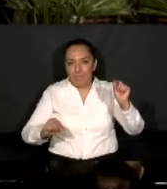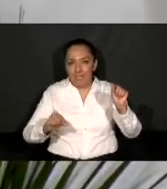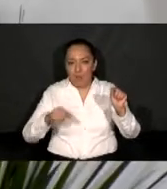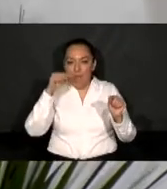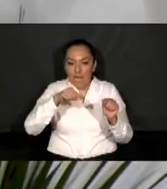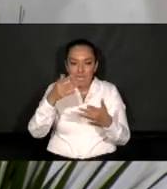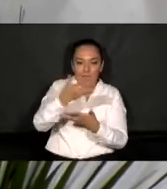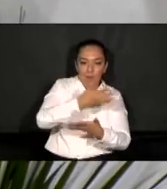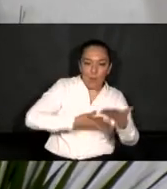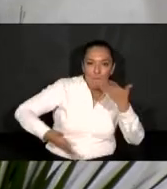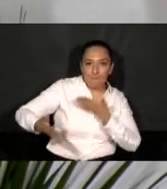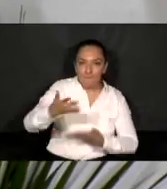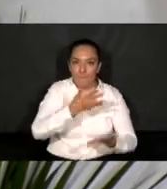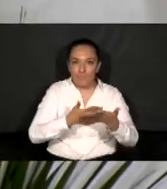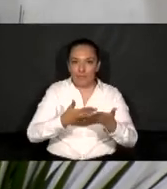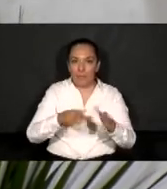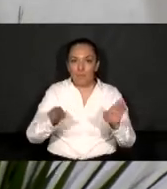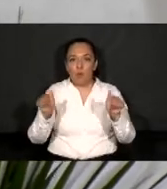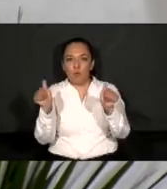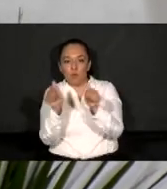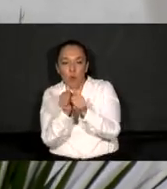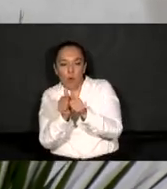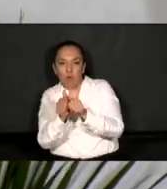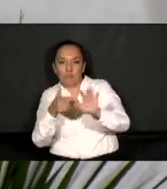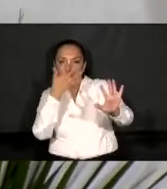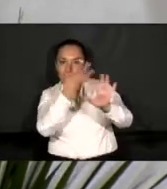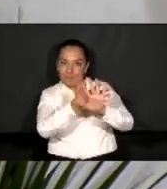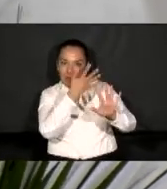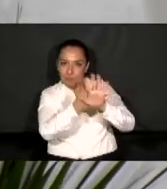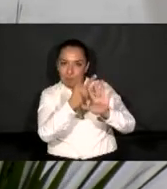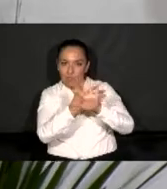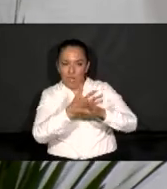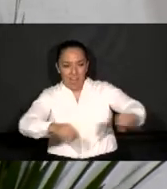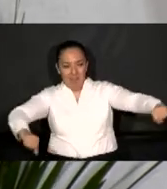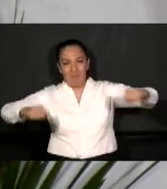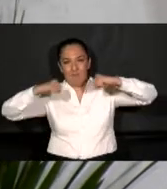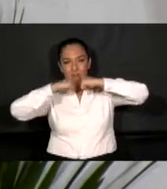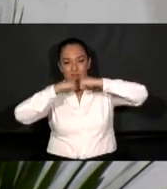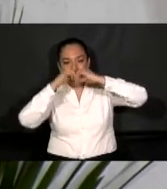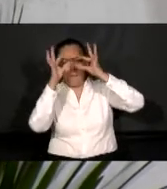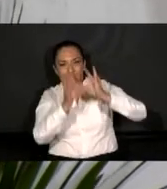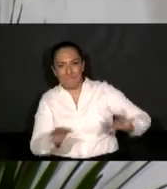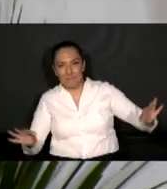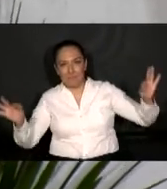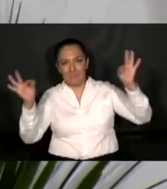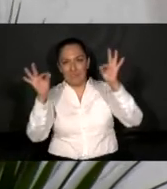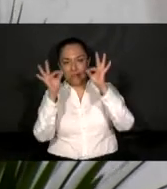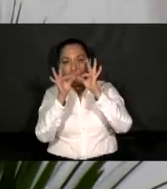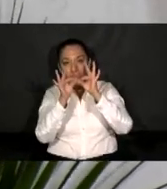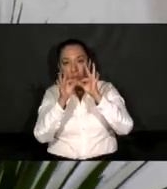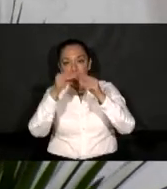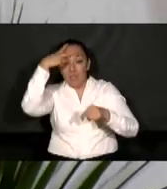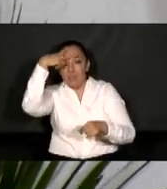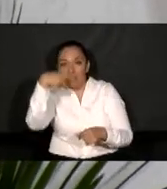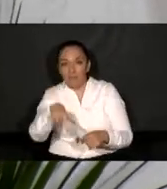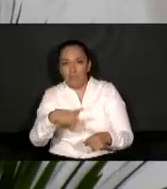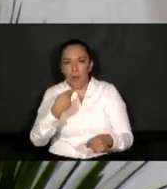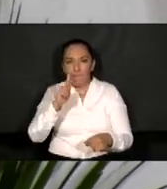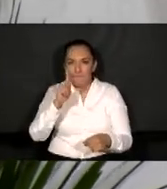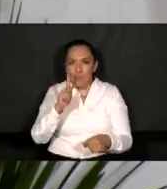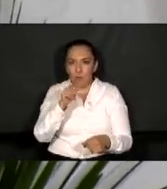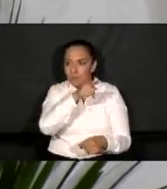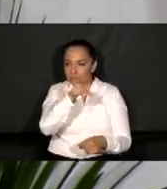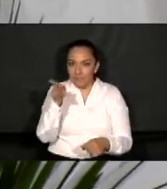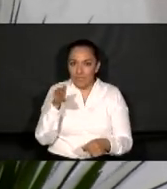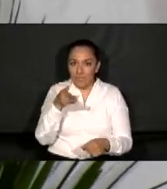los límites con los Estados Unidos de América. Una de las fronteras más importantes de México, pero ¿saben qué? Ahí no